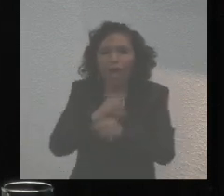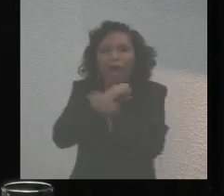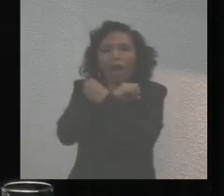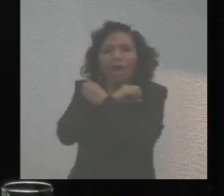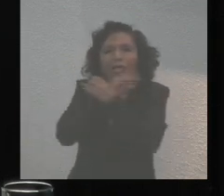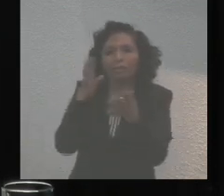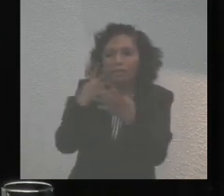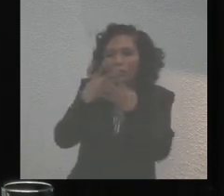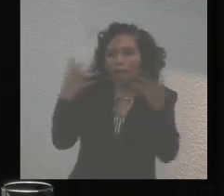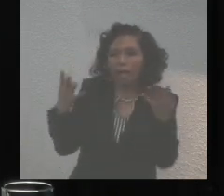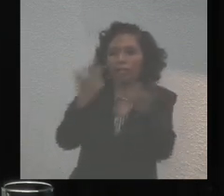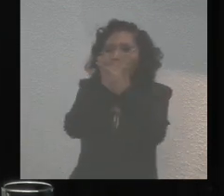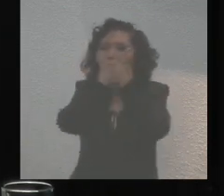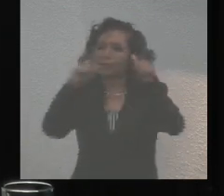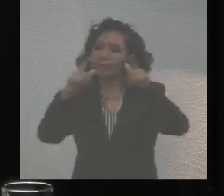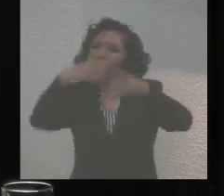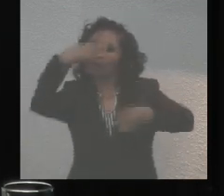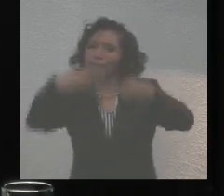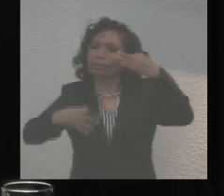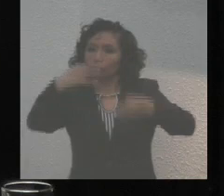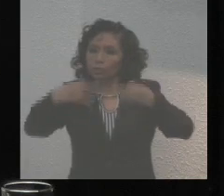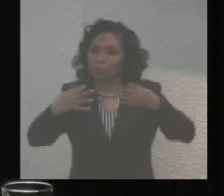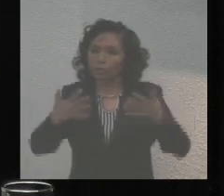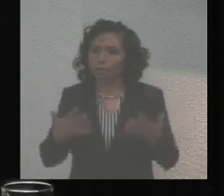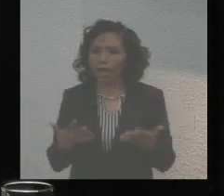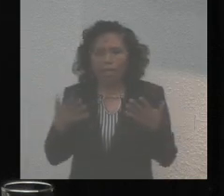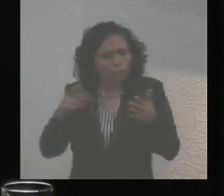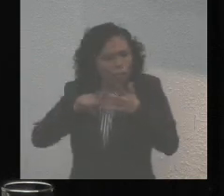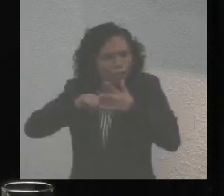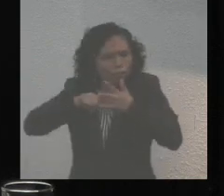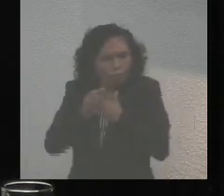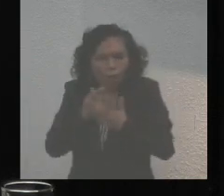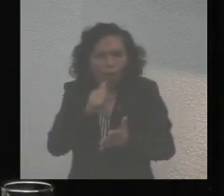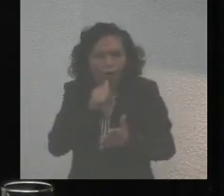transparencia, de libertad y de justicia. Acabamos de empezar.